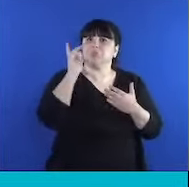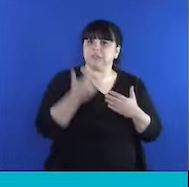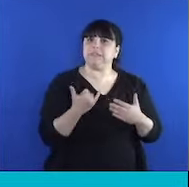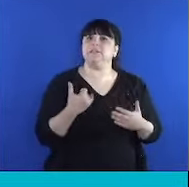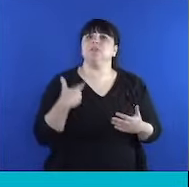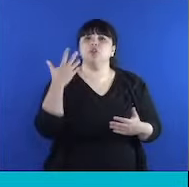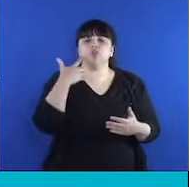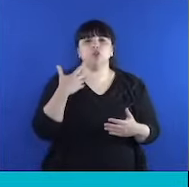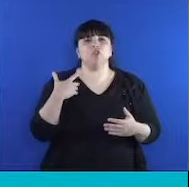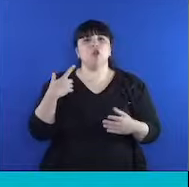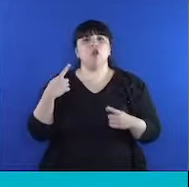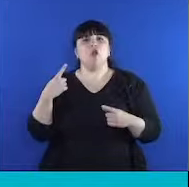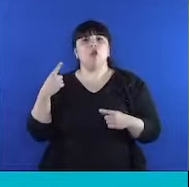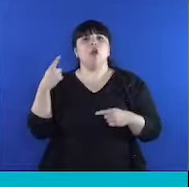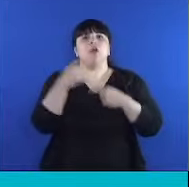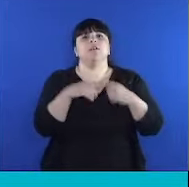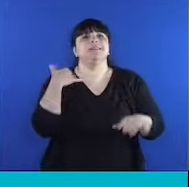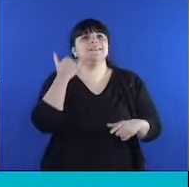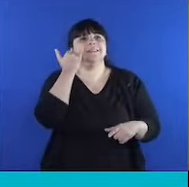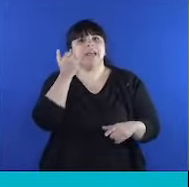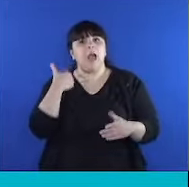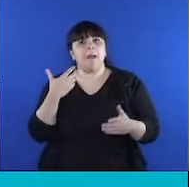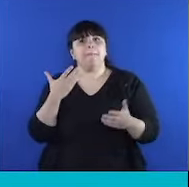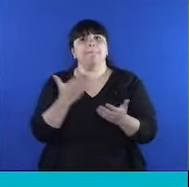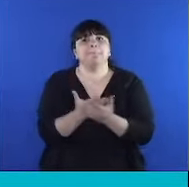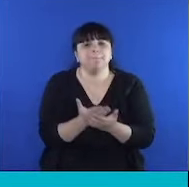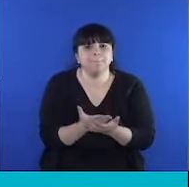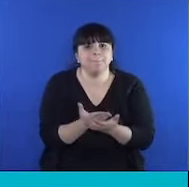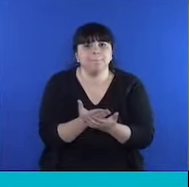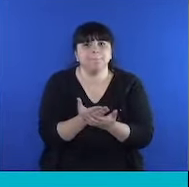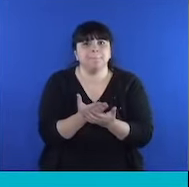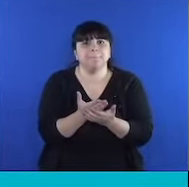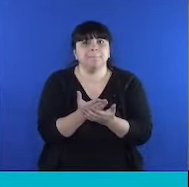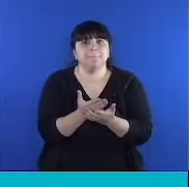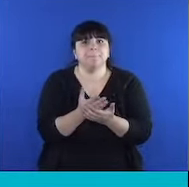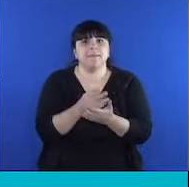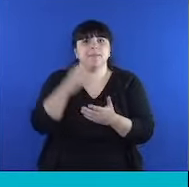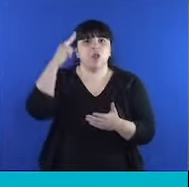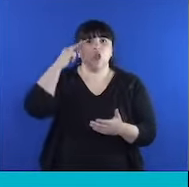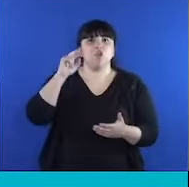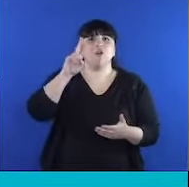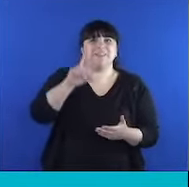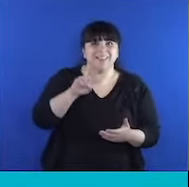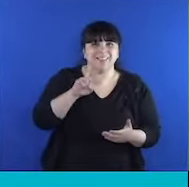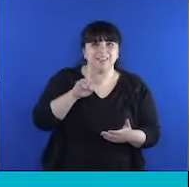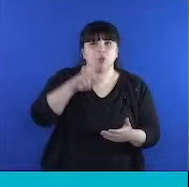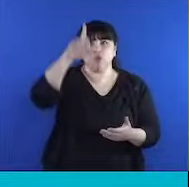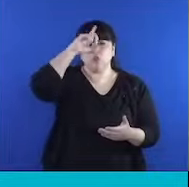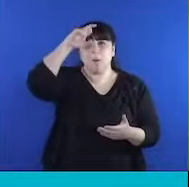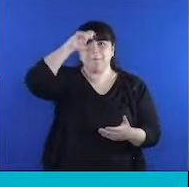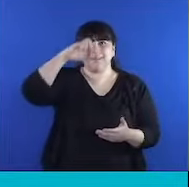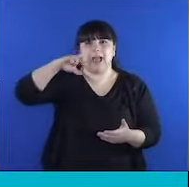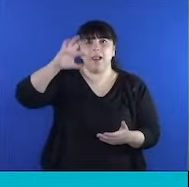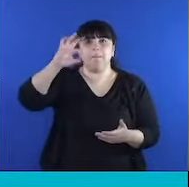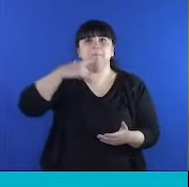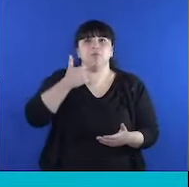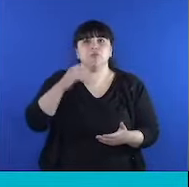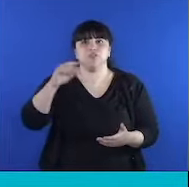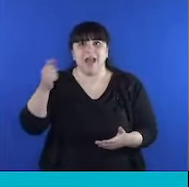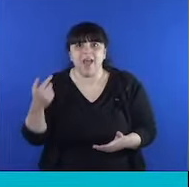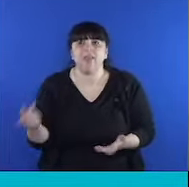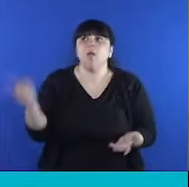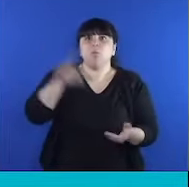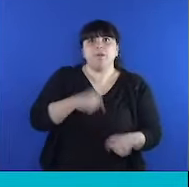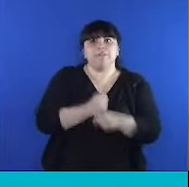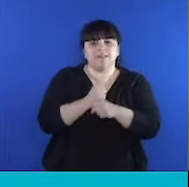de pronunciarnos por la inmediata reincorporación de los 92 despedidos del Hospital Posadas. Y